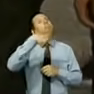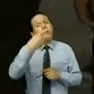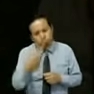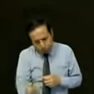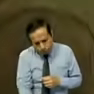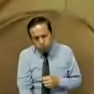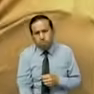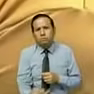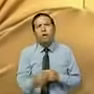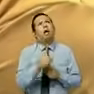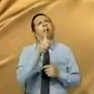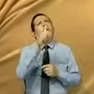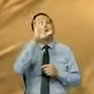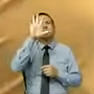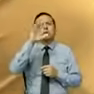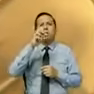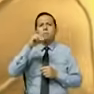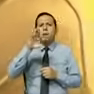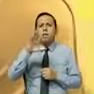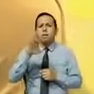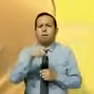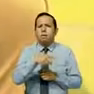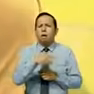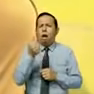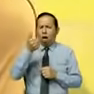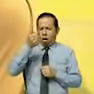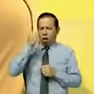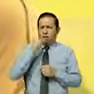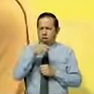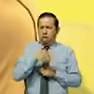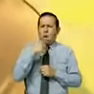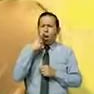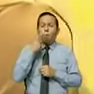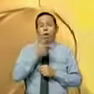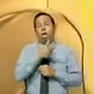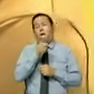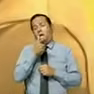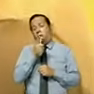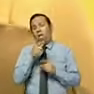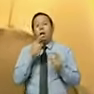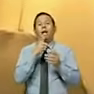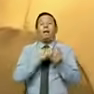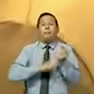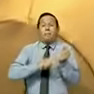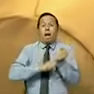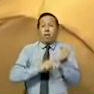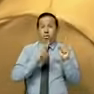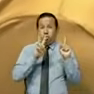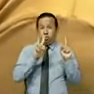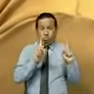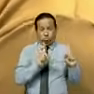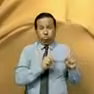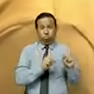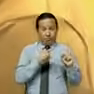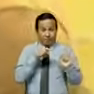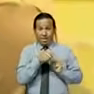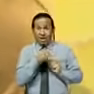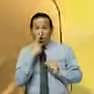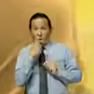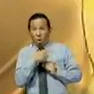metros. El señor estaba tomando desde el día de ayer. Causa que los han dejado solos a los dos hermanos, a la persona que está llorando y al